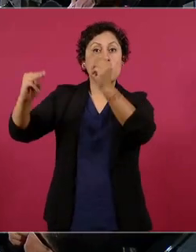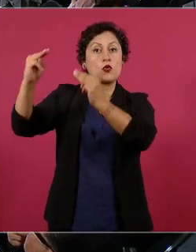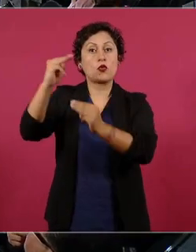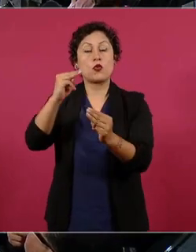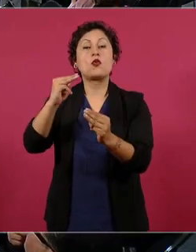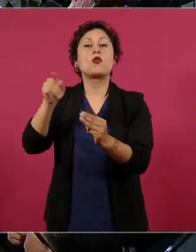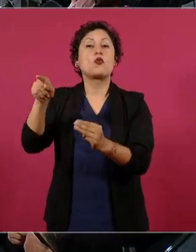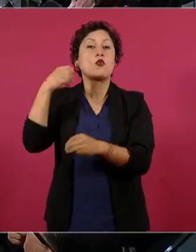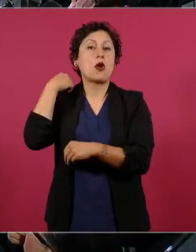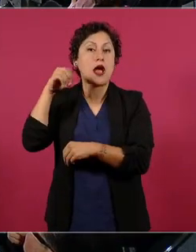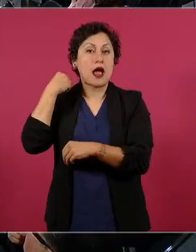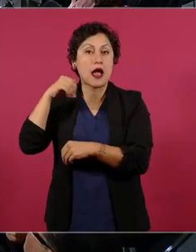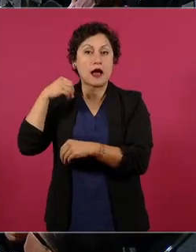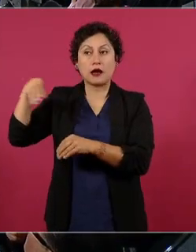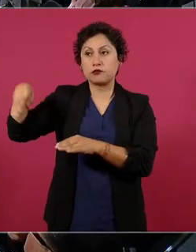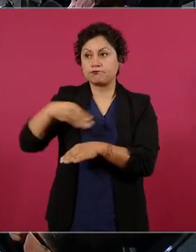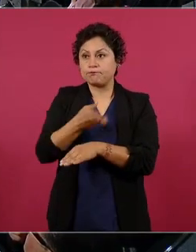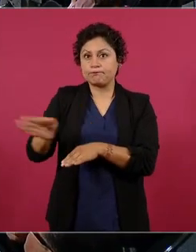túneles,